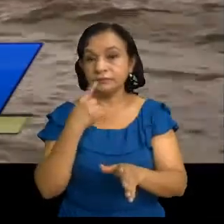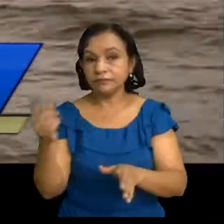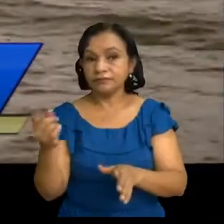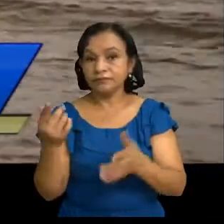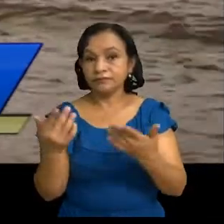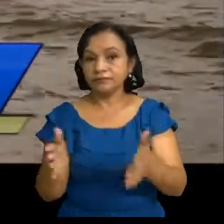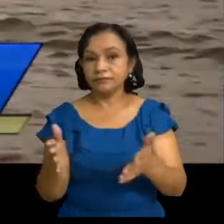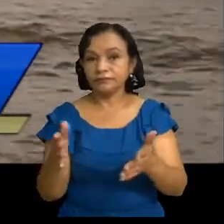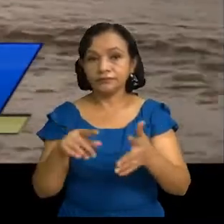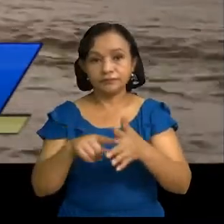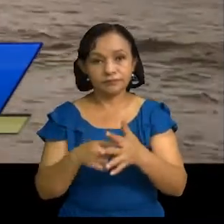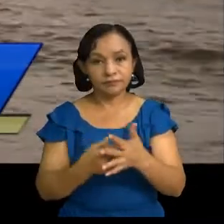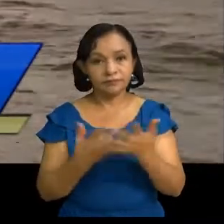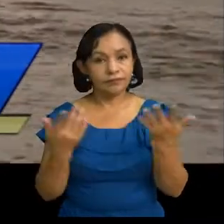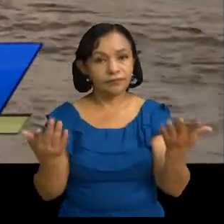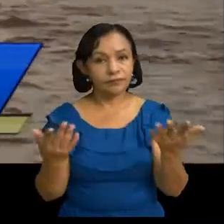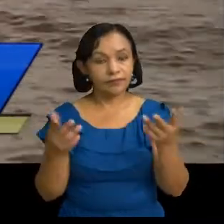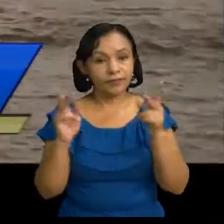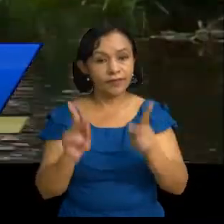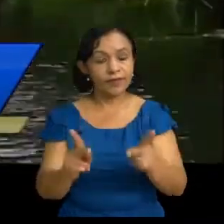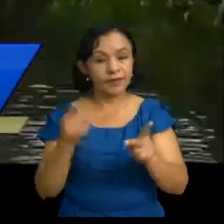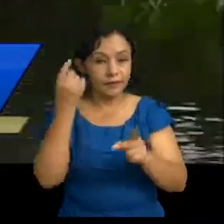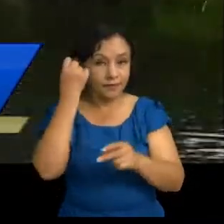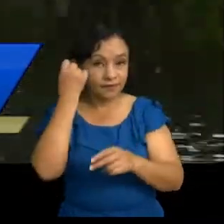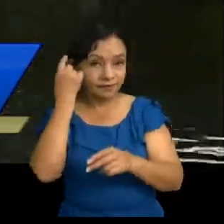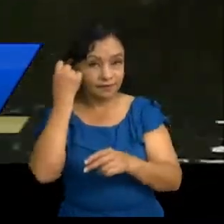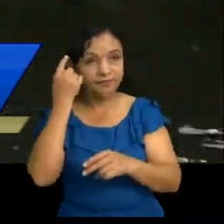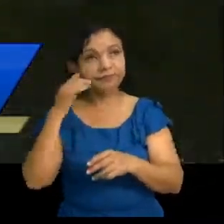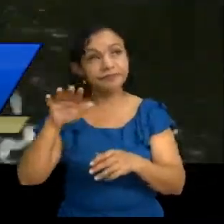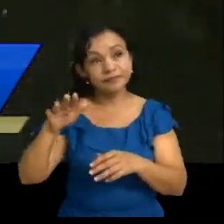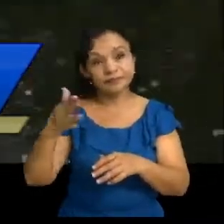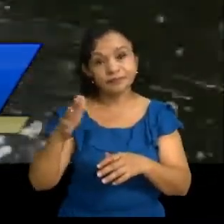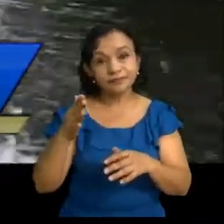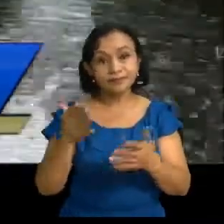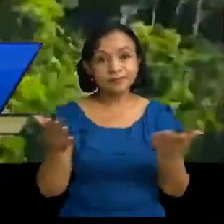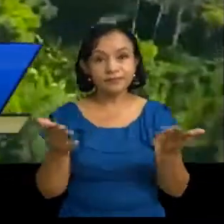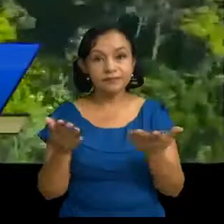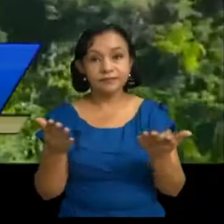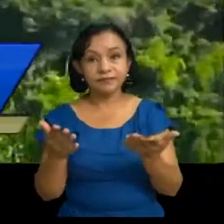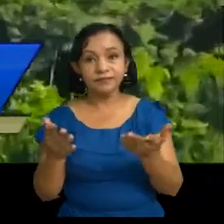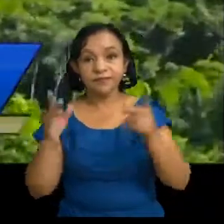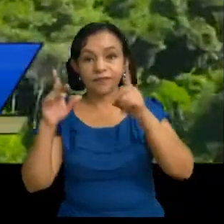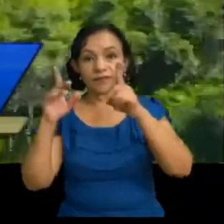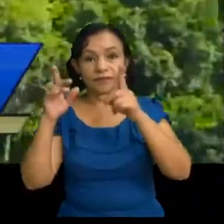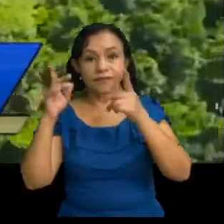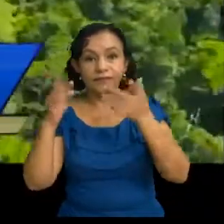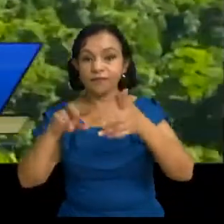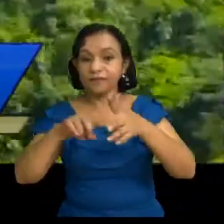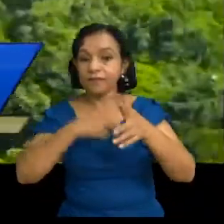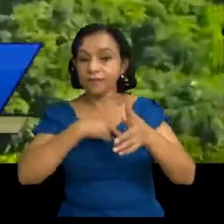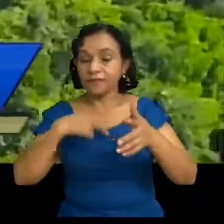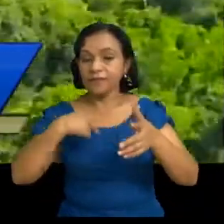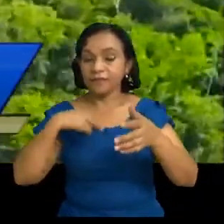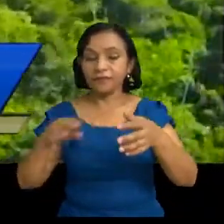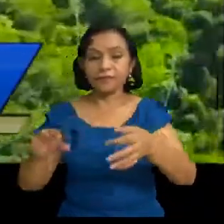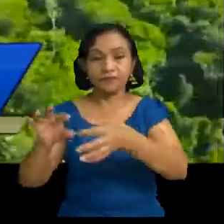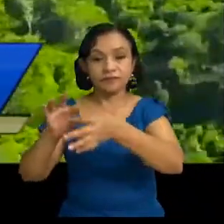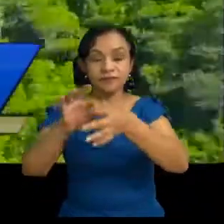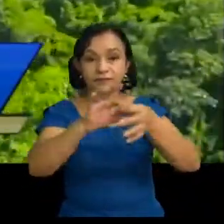aquí entra como decimos para que la gente se vaya dando un más o menos una fotografía entramos en acción en conjunto